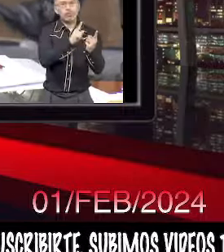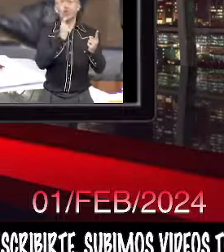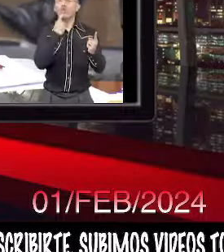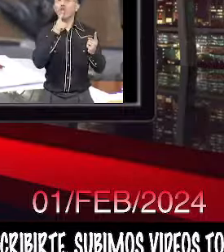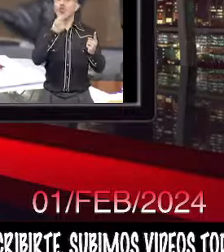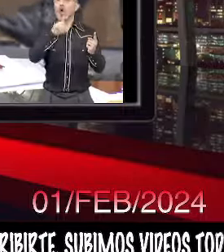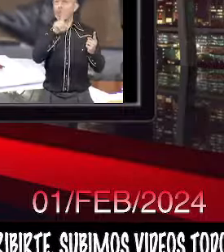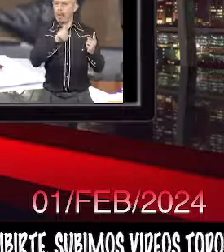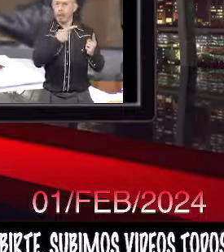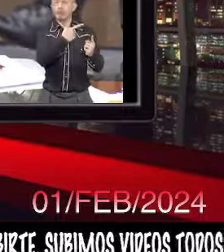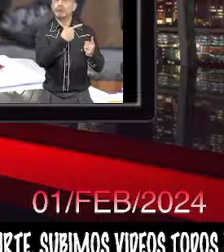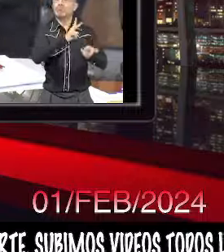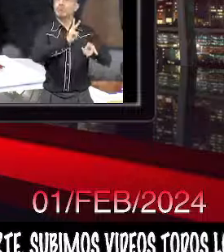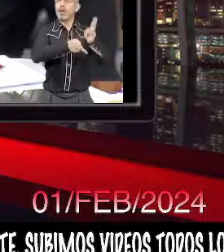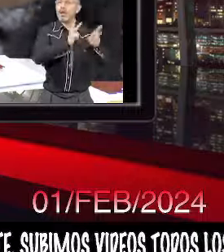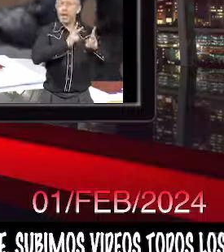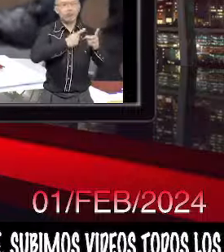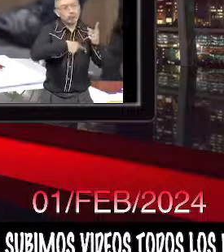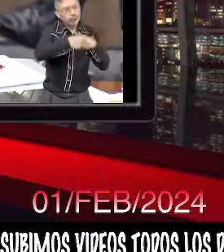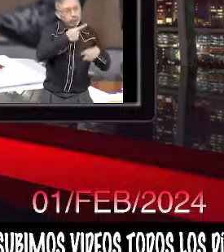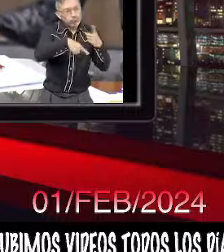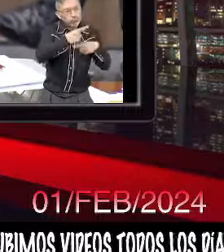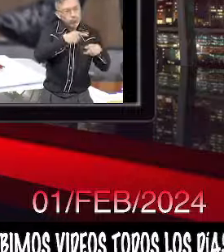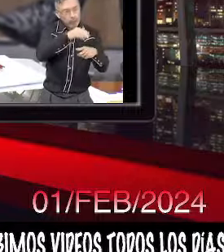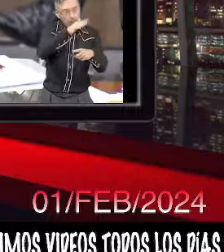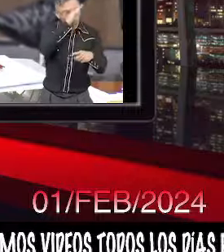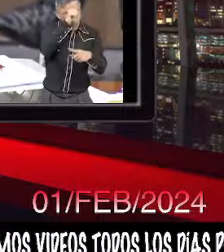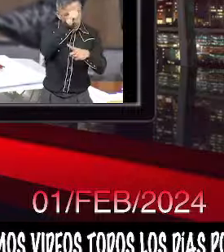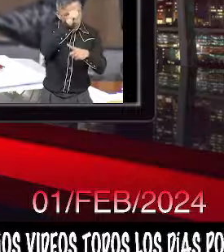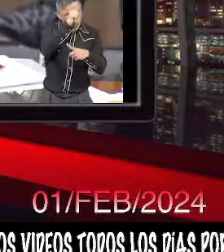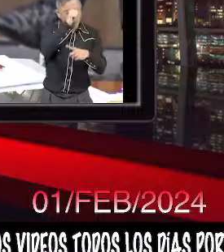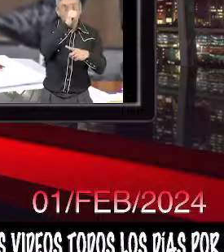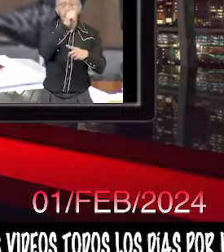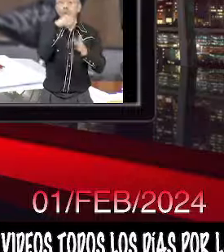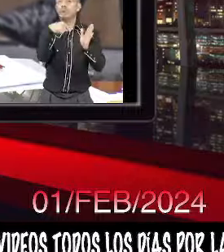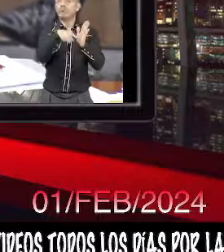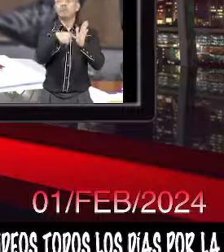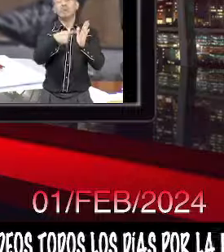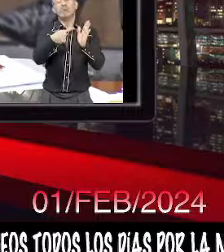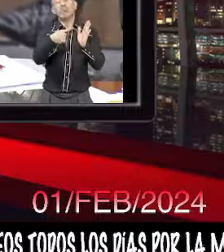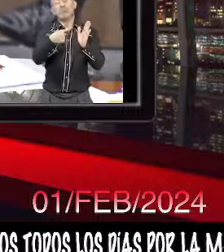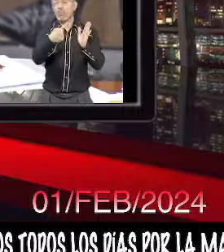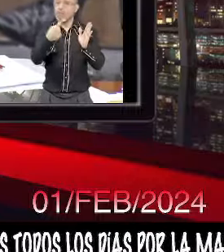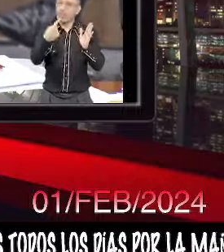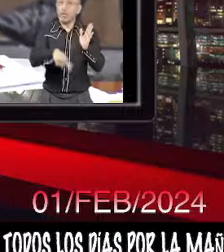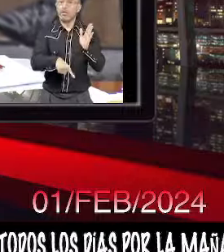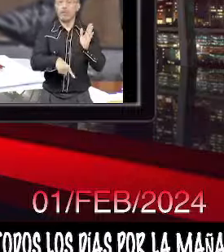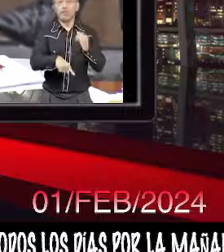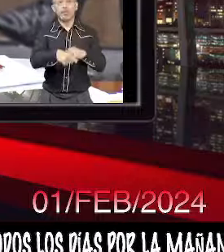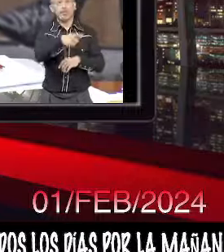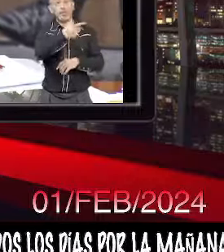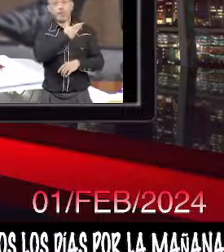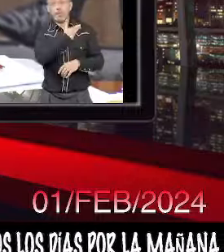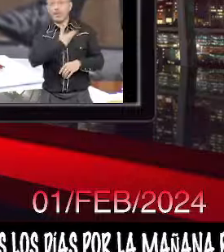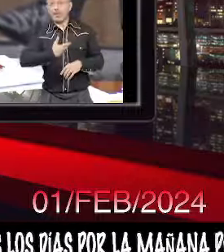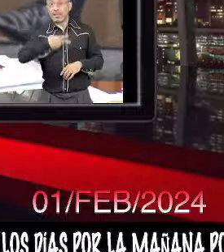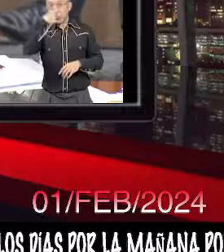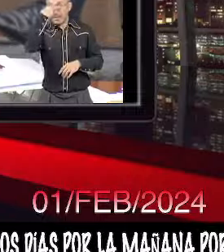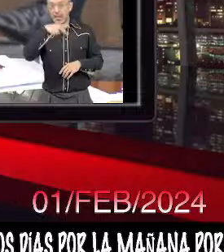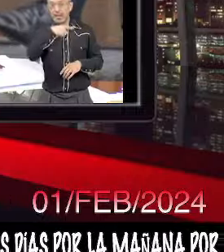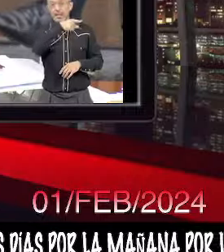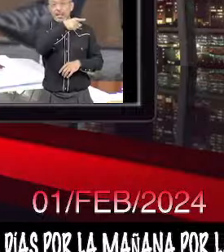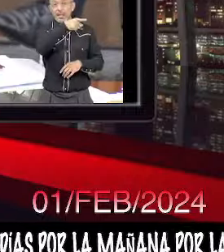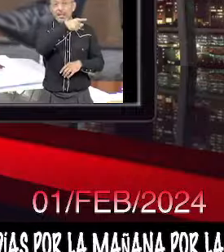Y acordamos exigir que el presidente de la República se mantuviera